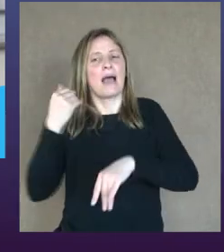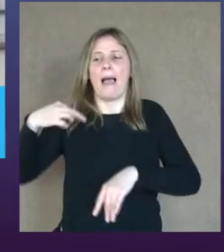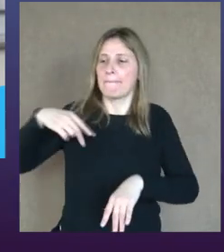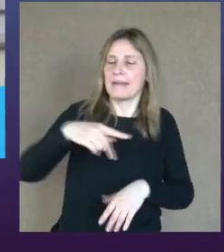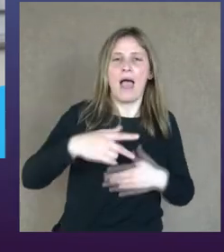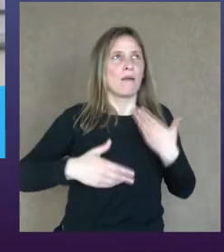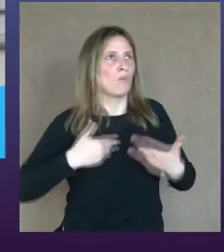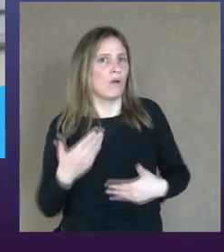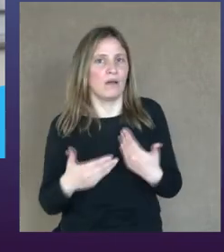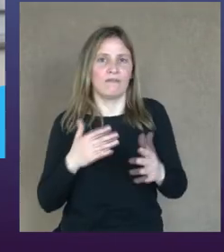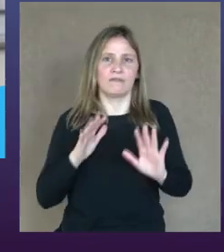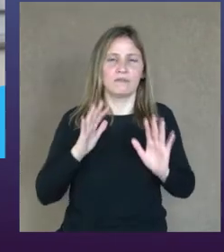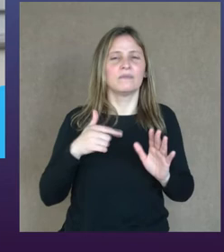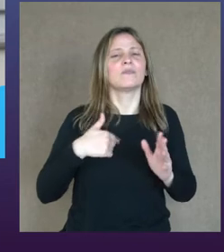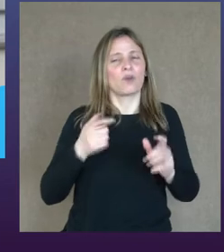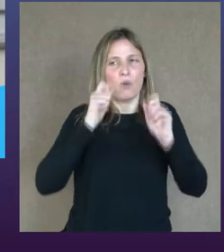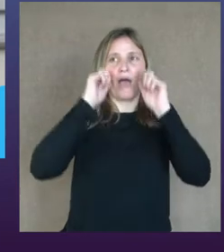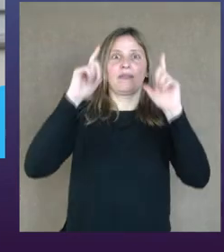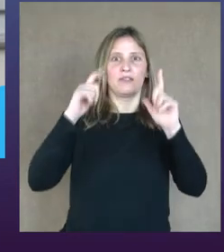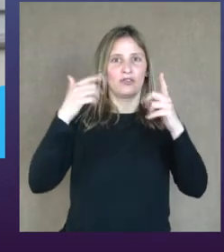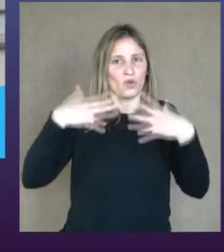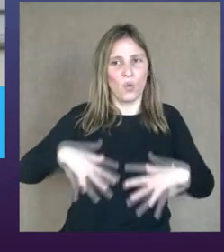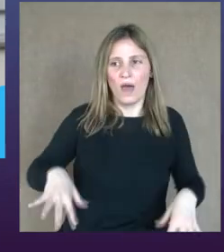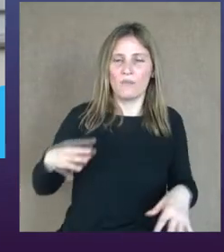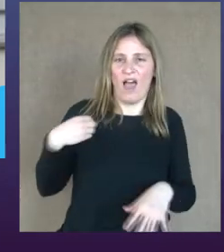más. Estar muy atento, muy